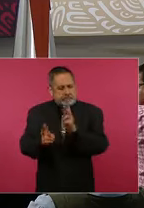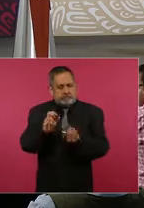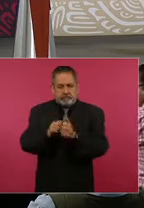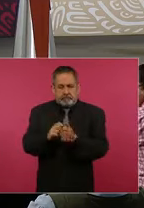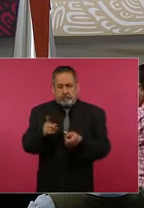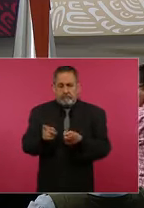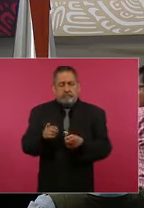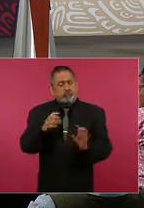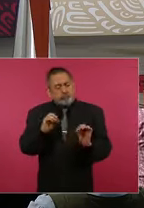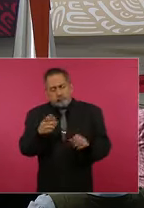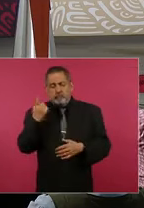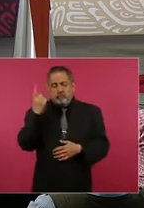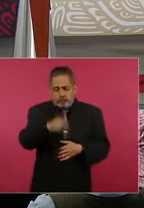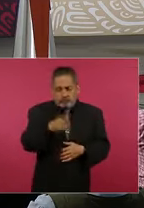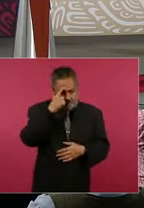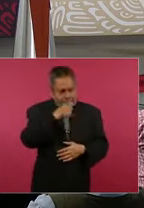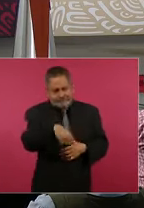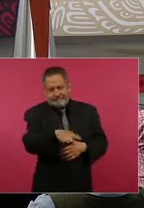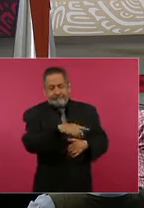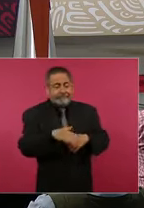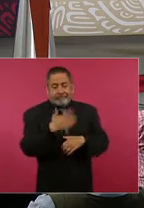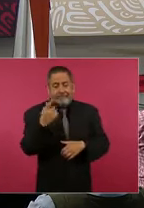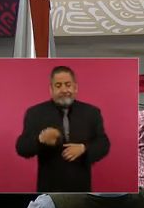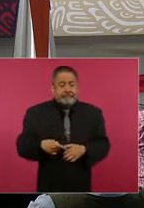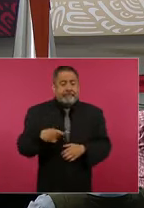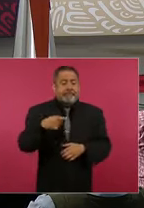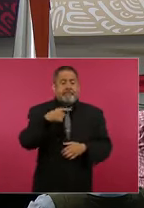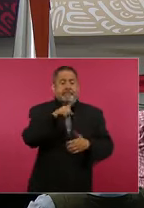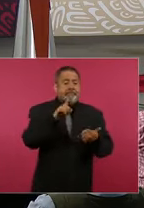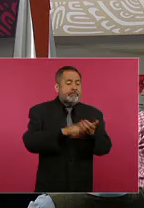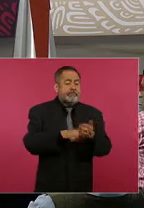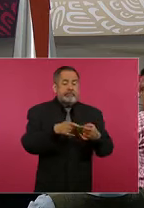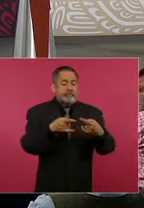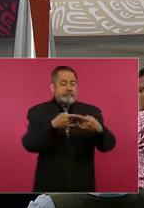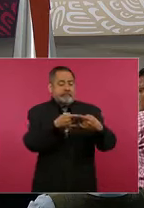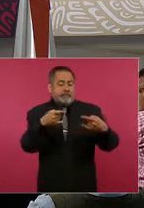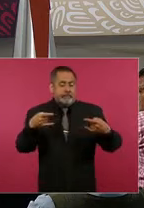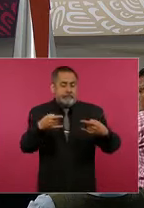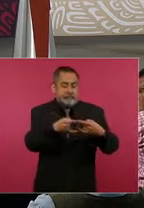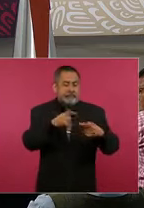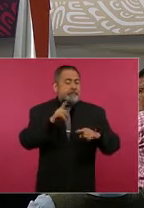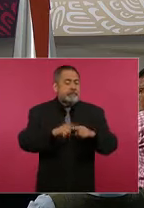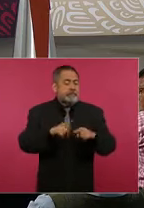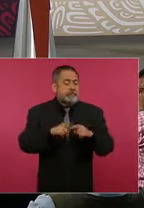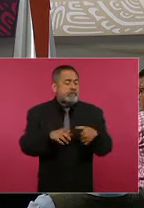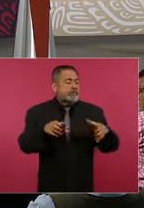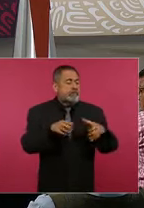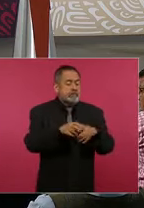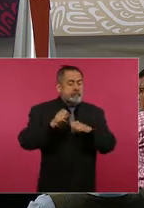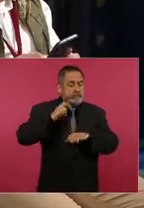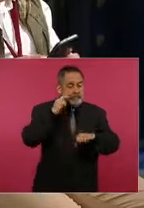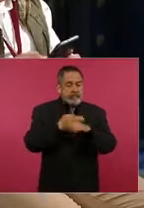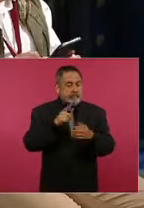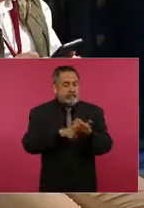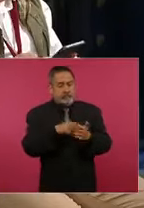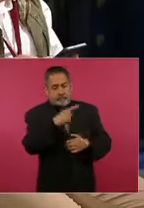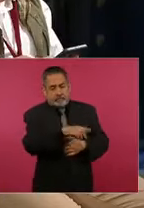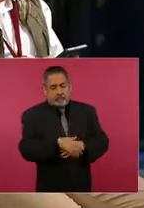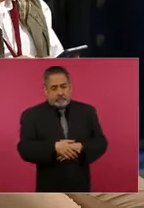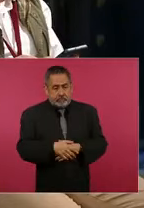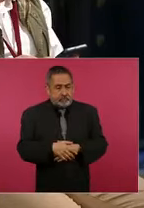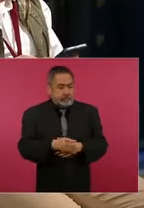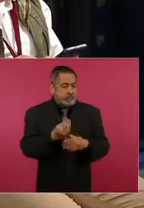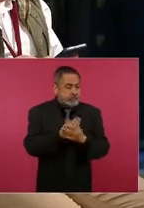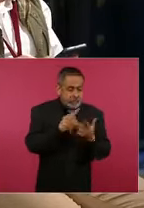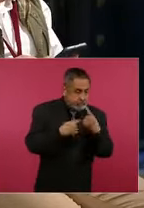o dar instrucciones también, porque hay una compuerta que nada más la puede manejar Vidanta. Y si ellos se arreglan